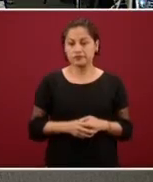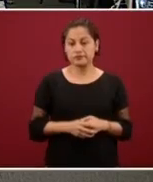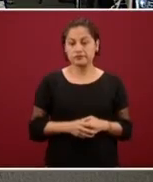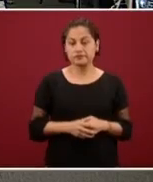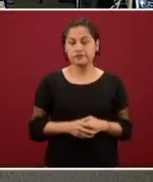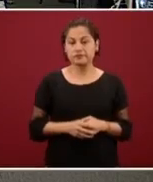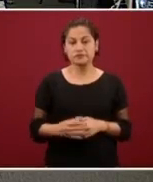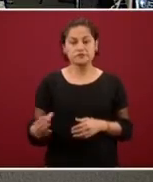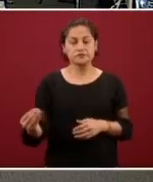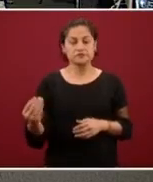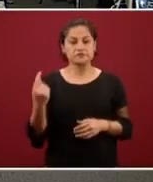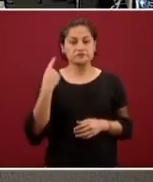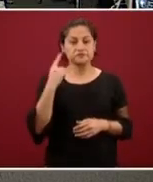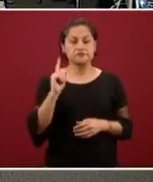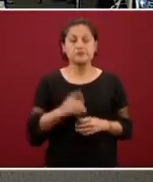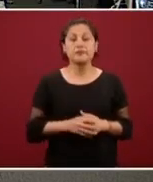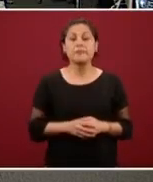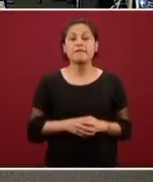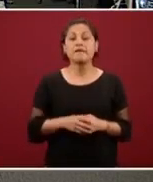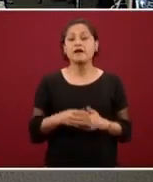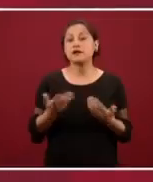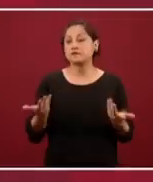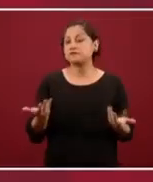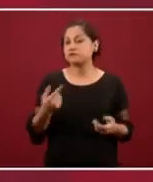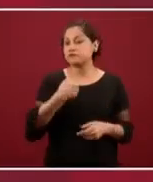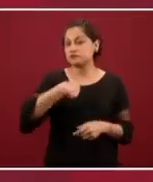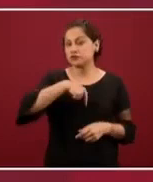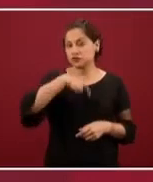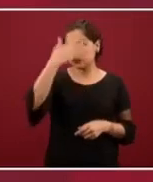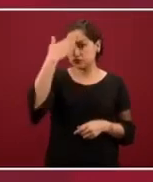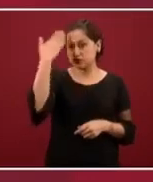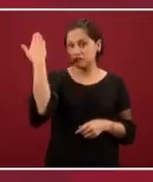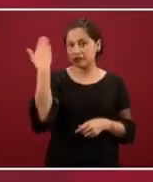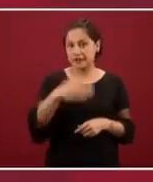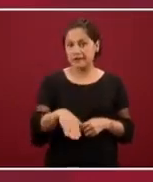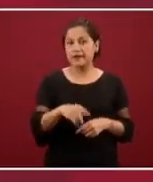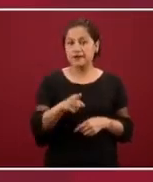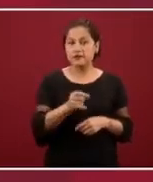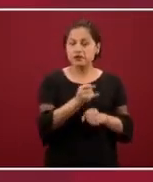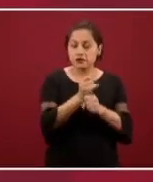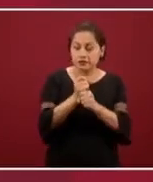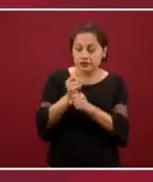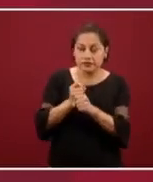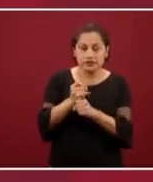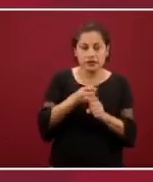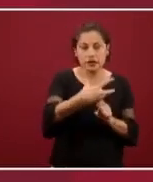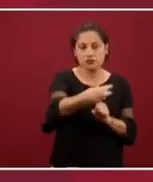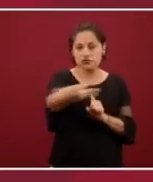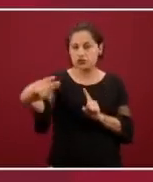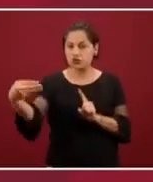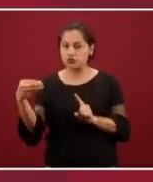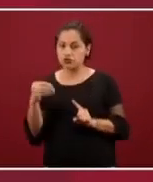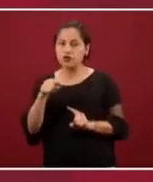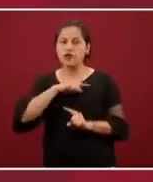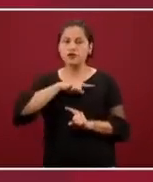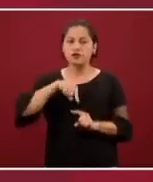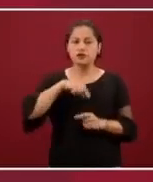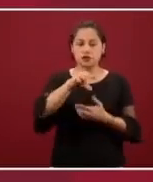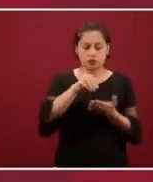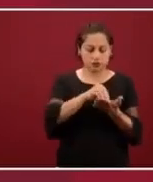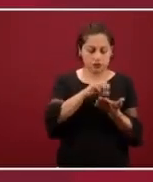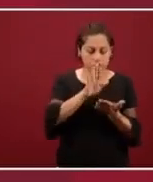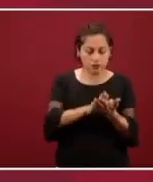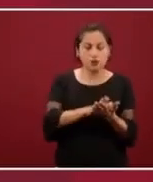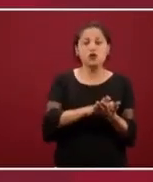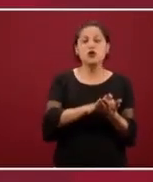En específico, sabemos que en epidemiología manejamos este tipo de proporciones, específicamente porque no vamos dando ni